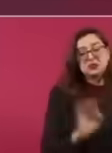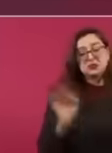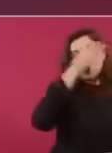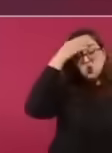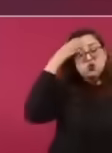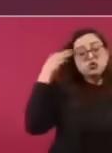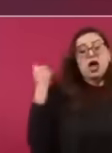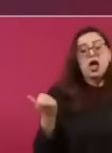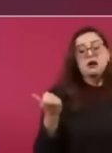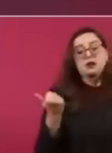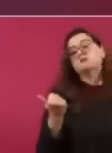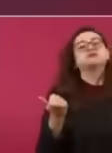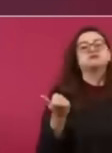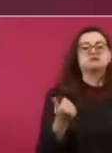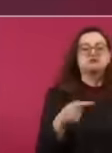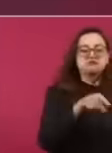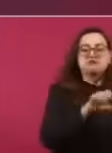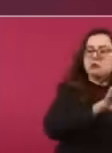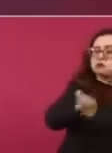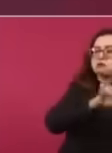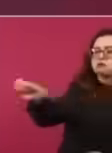supieran pero no le dieran importancia,